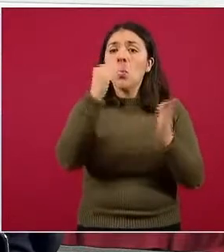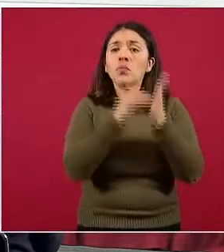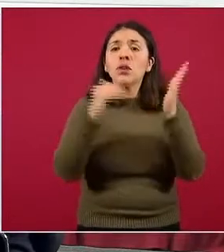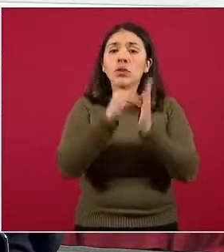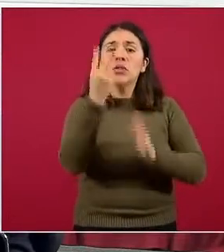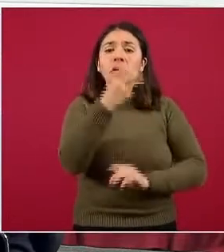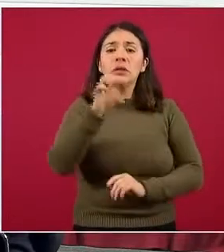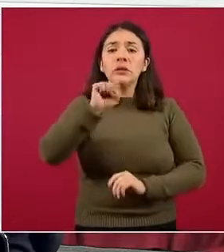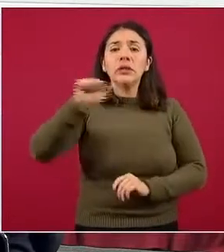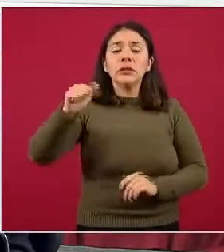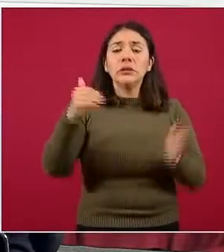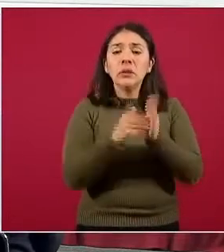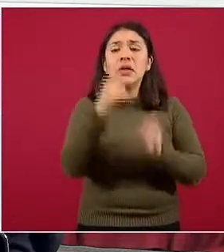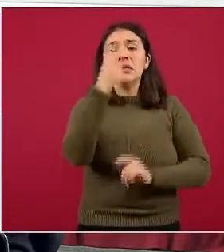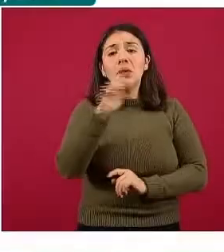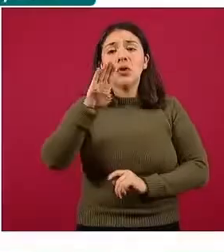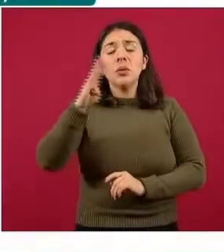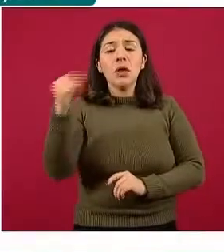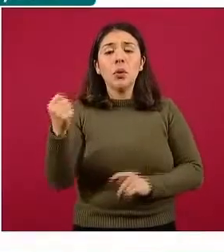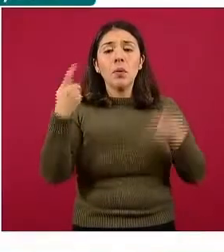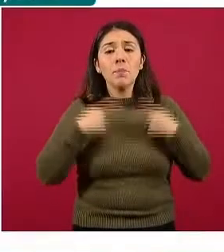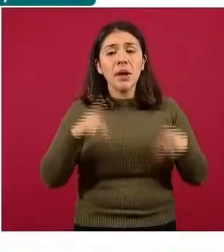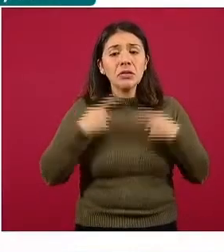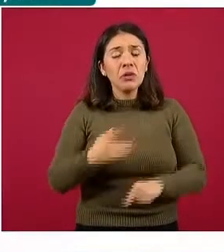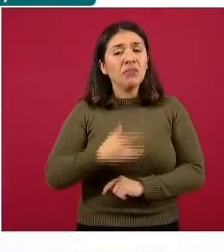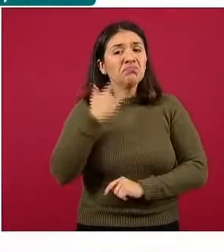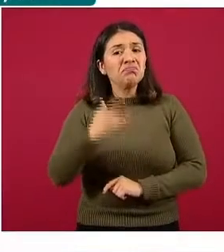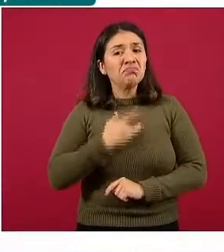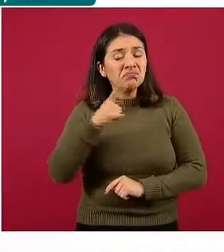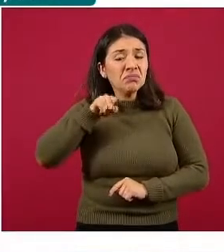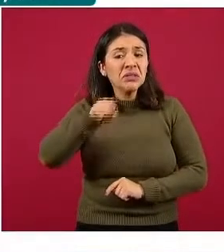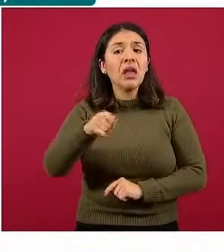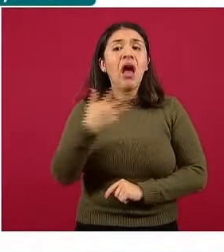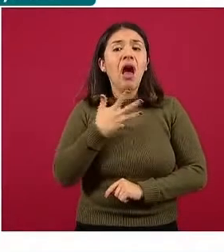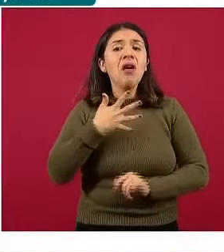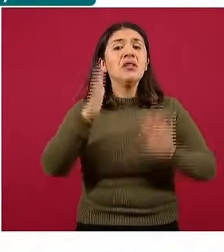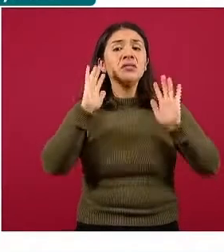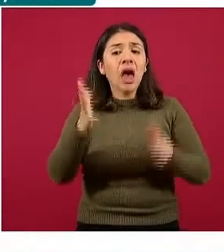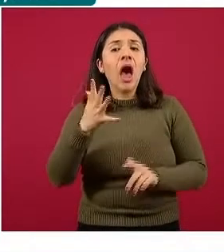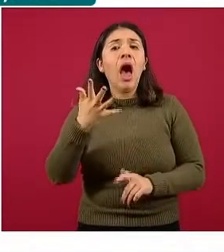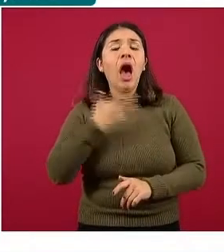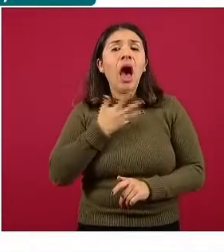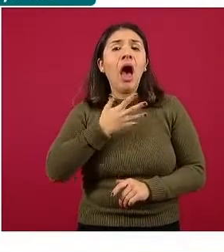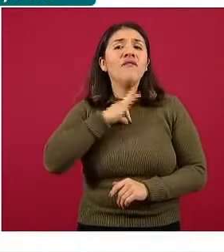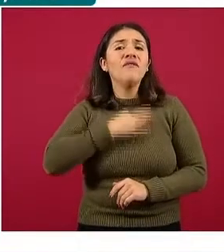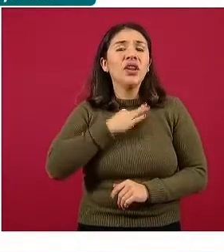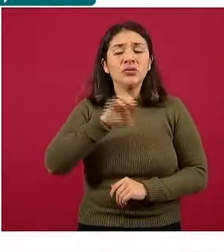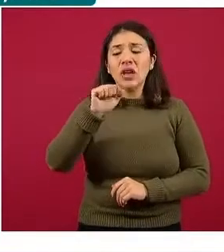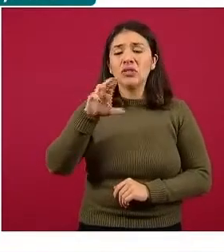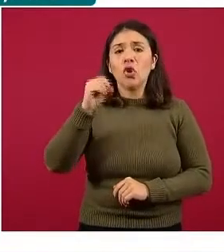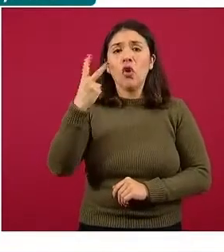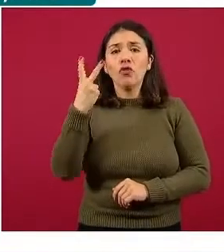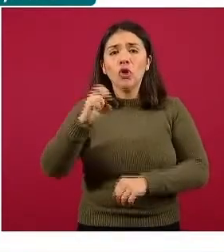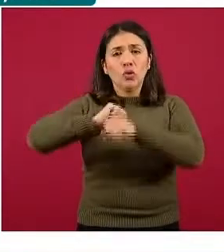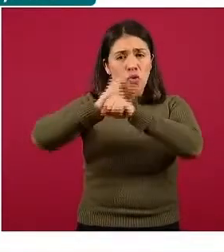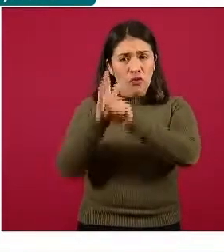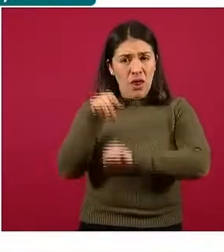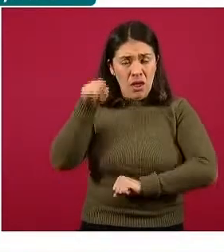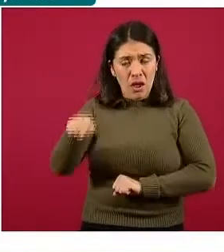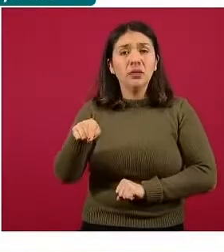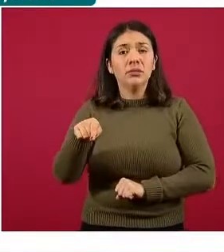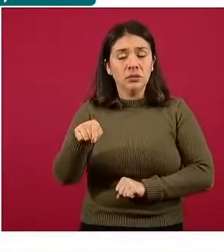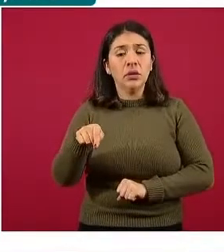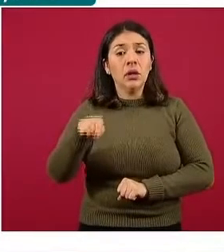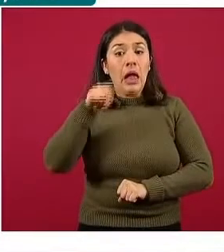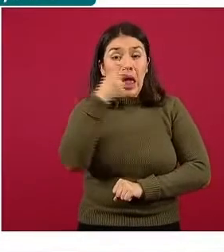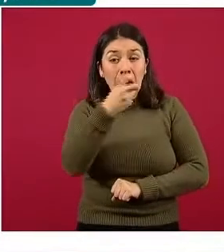1.366.199 personas que se estiman que han tenido virus SARS-CoV-2, COVID-19,